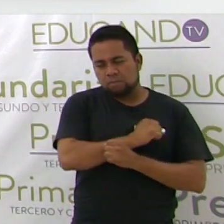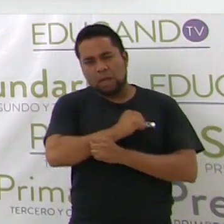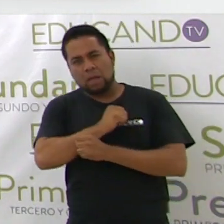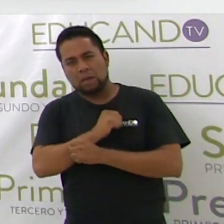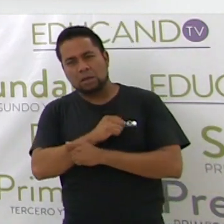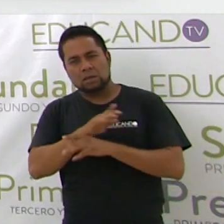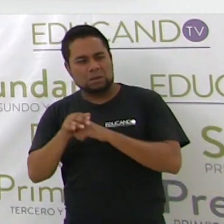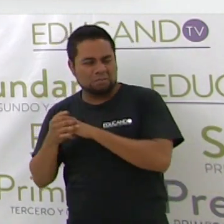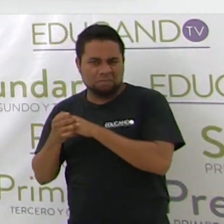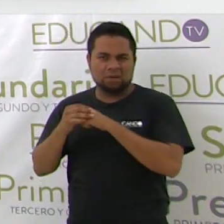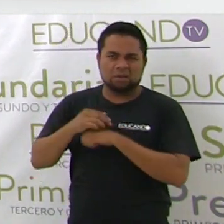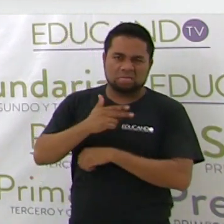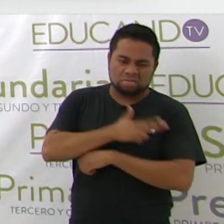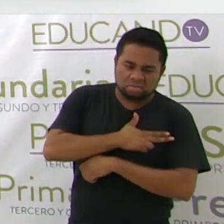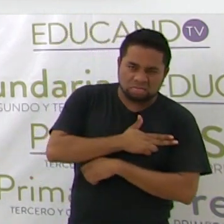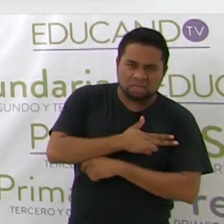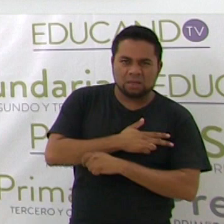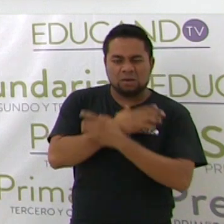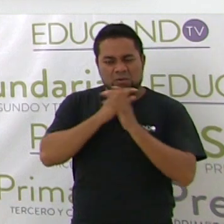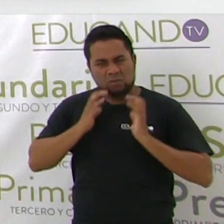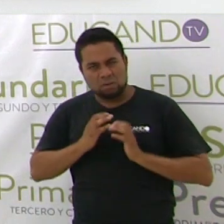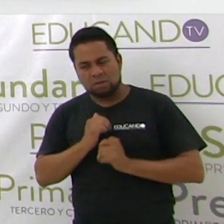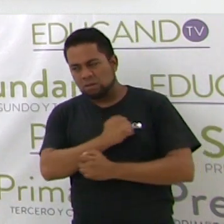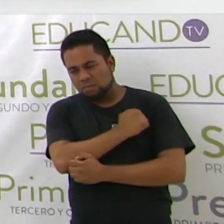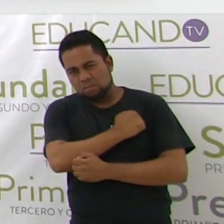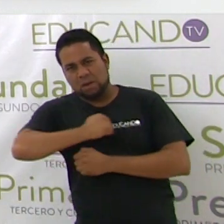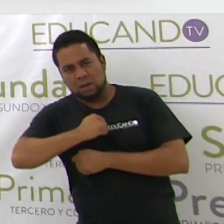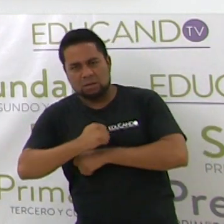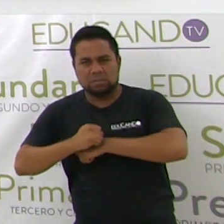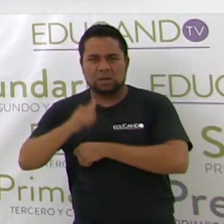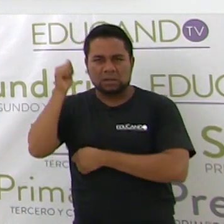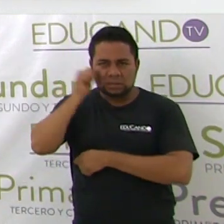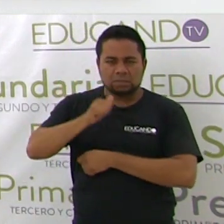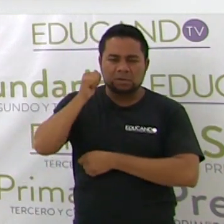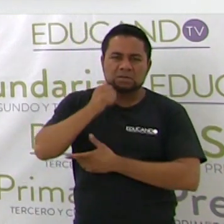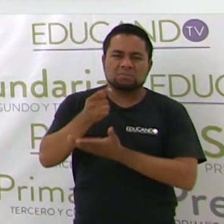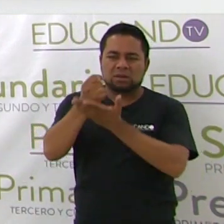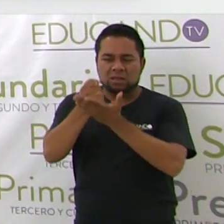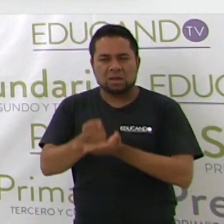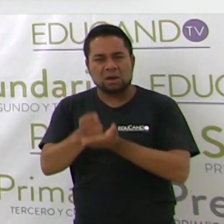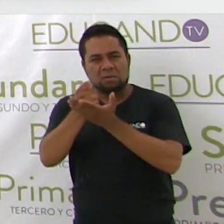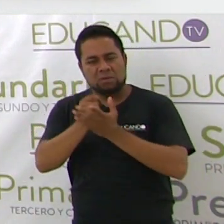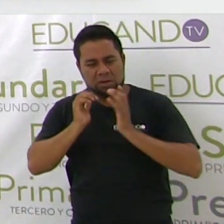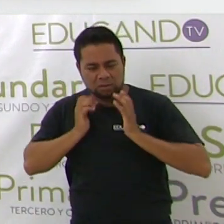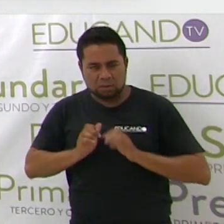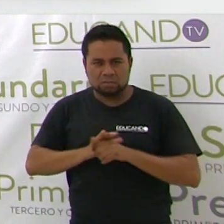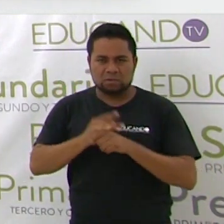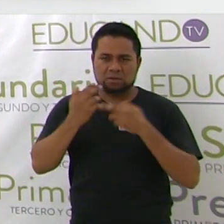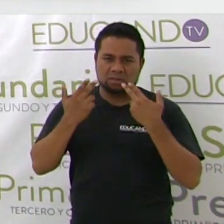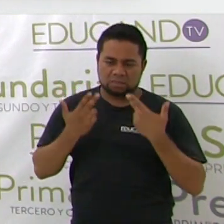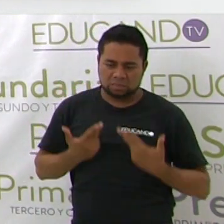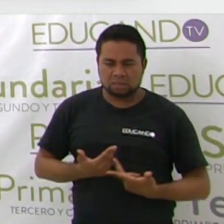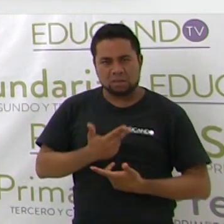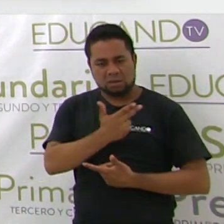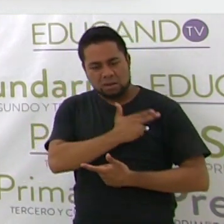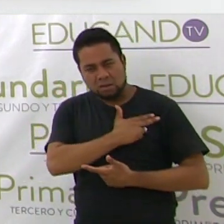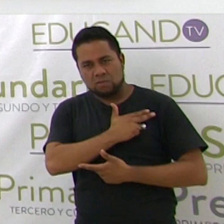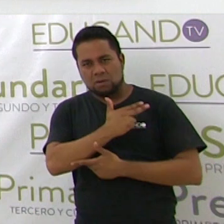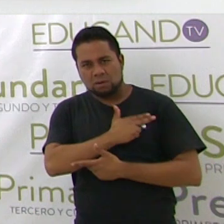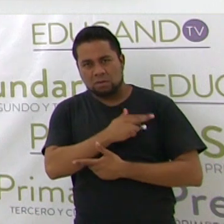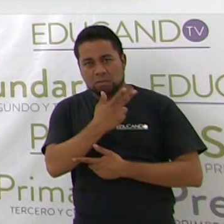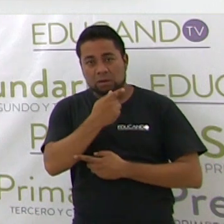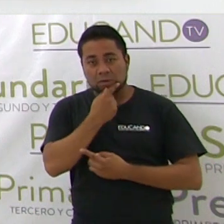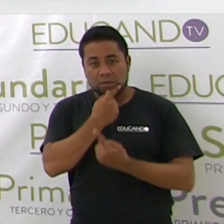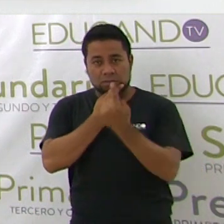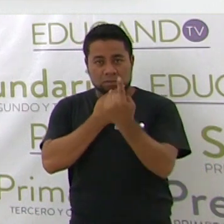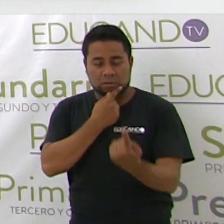y se lastimaba el cuerpo y siempre estaba en terapia física porque estaba lastimado del cuerpo. Pero que este niño